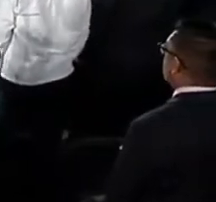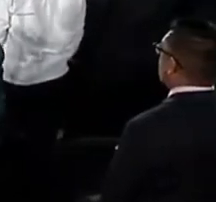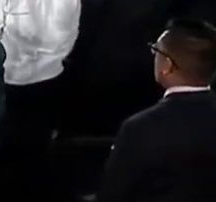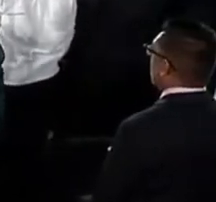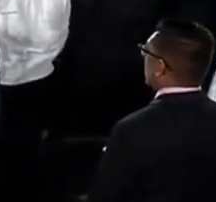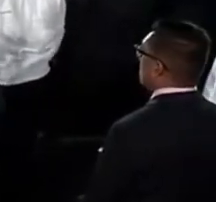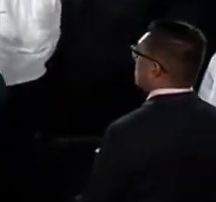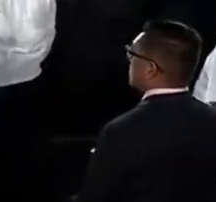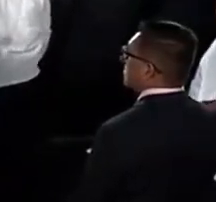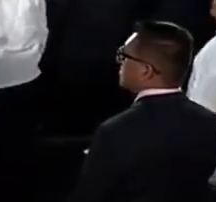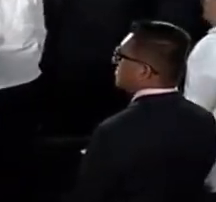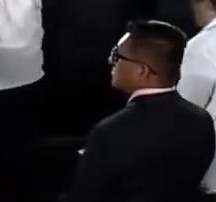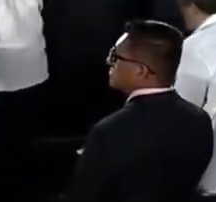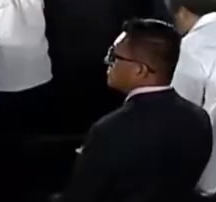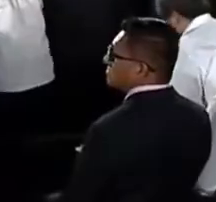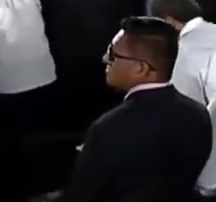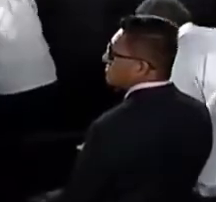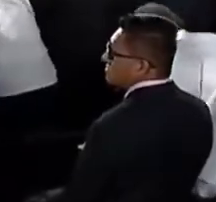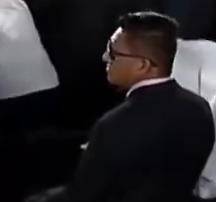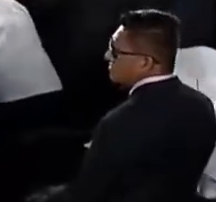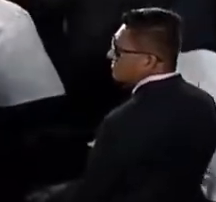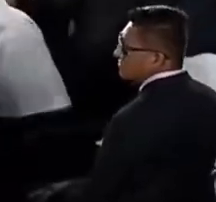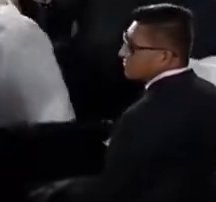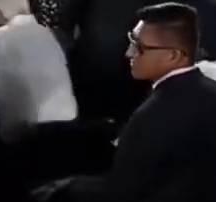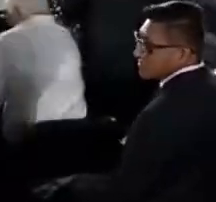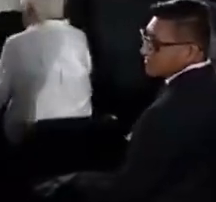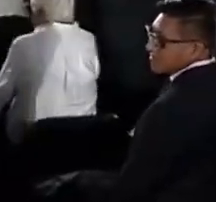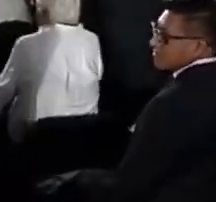Muchas gracias, sean tan amables de ocupar sus lugares.